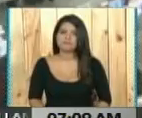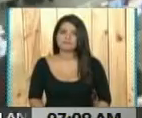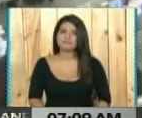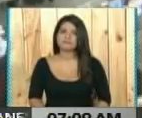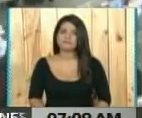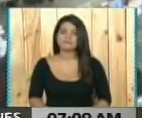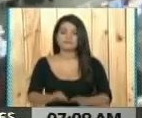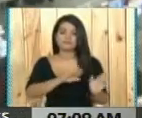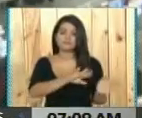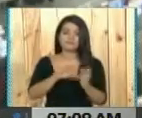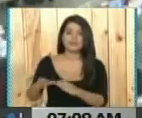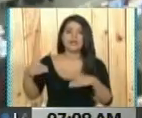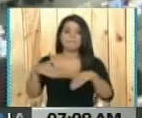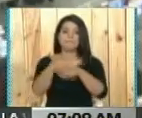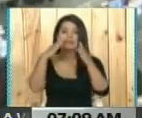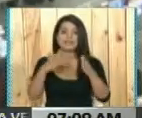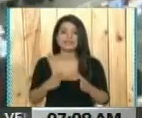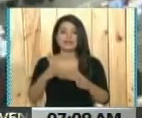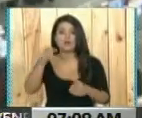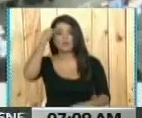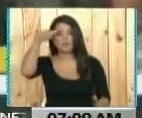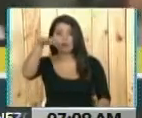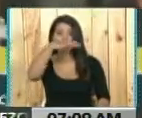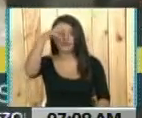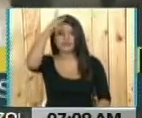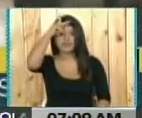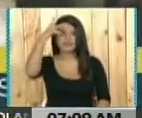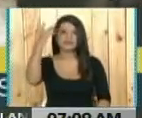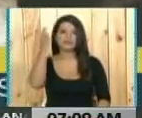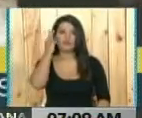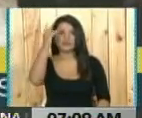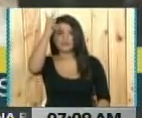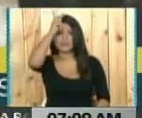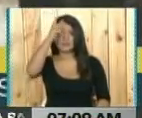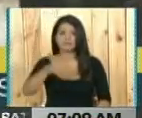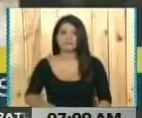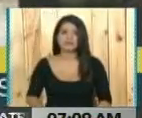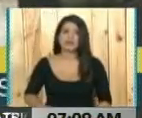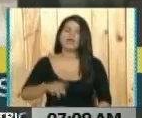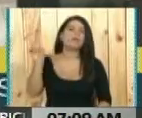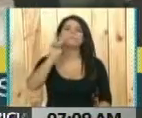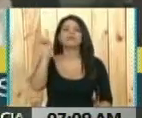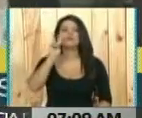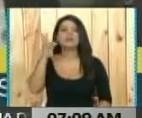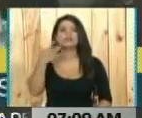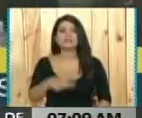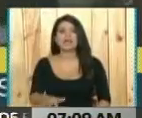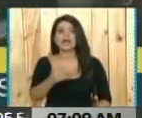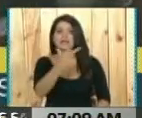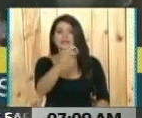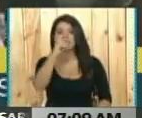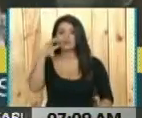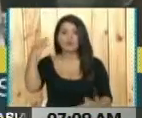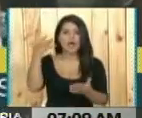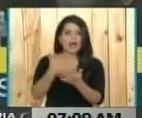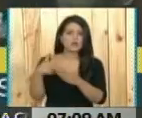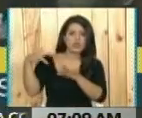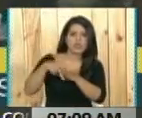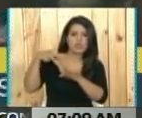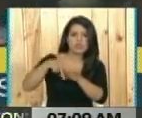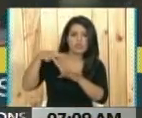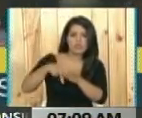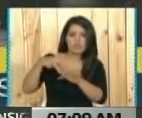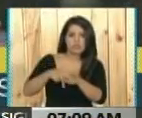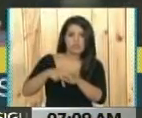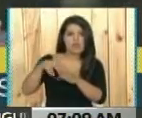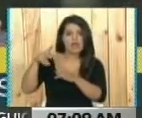pueblos indígenas, Aloa Núñez. En Venezuela sufrimos más de 300 años de opresión colonial y casi 200 años de invisibilización por parte